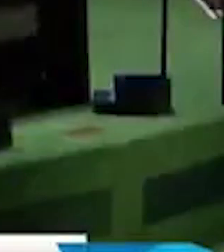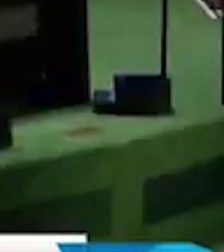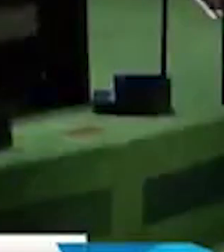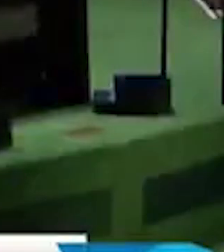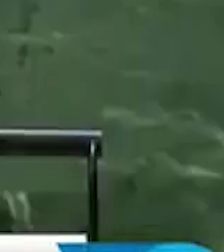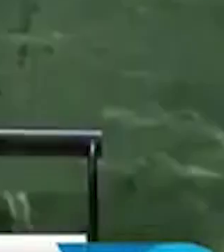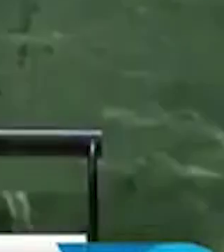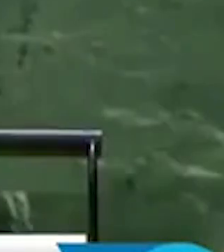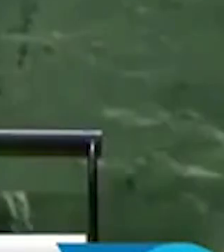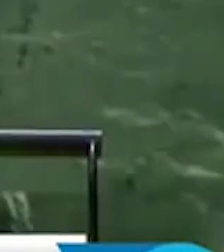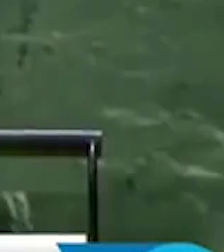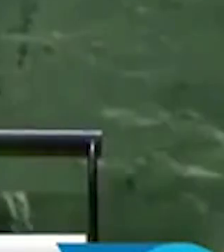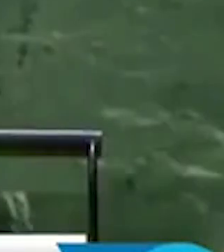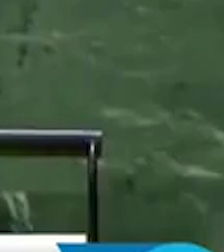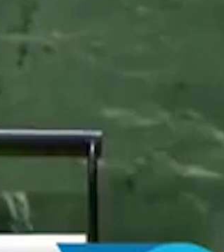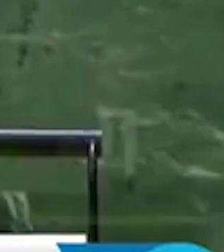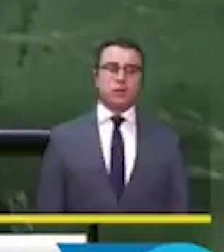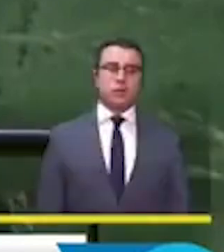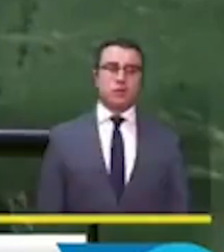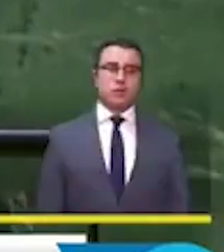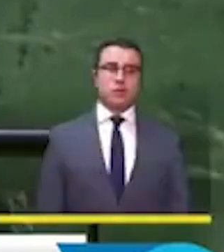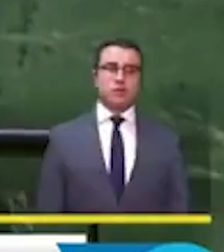Gracias, Antonio.